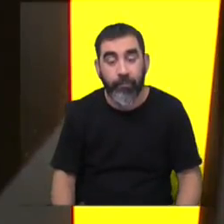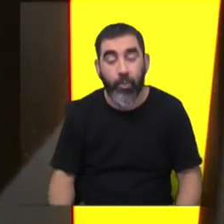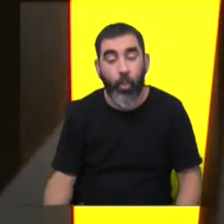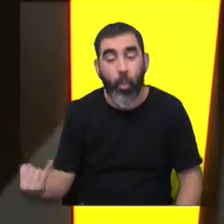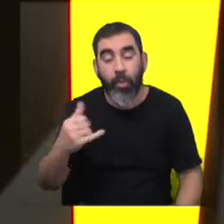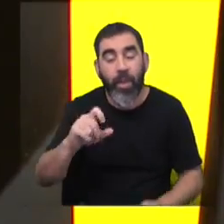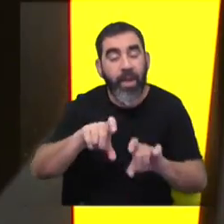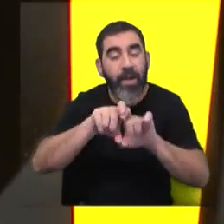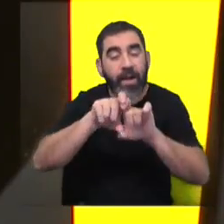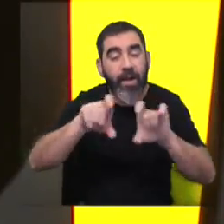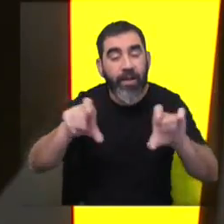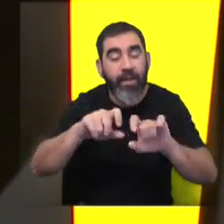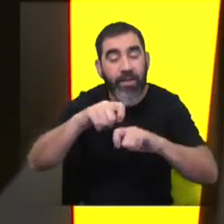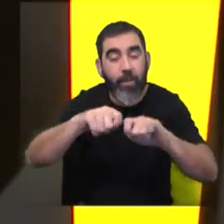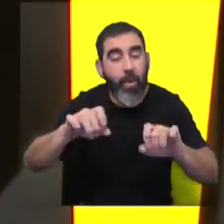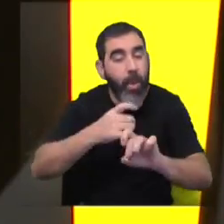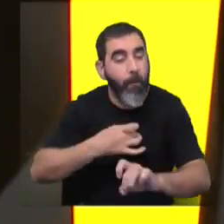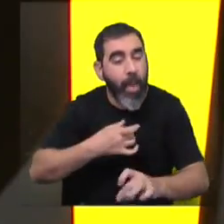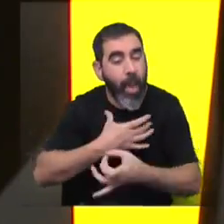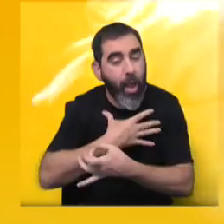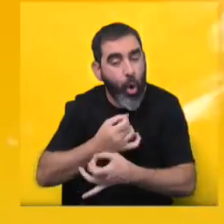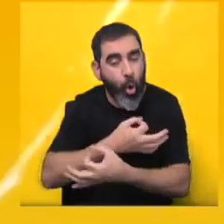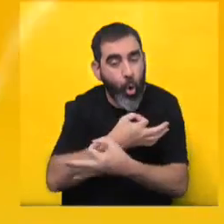esta receta para tener los championes blancos.